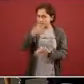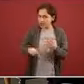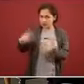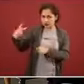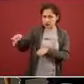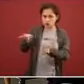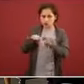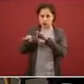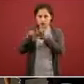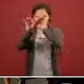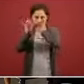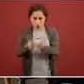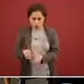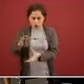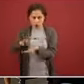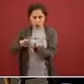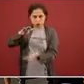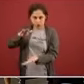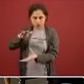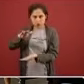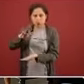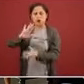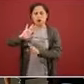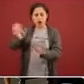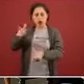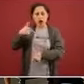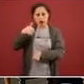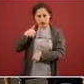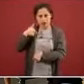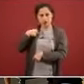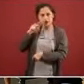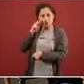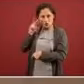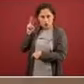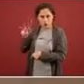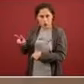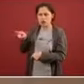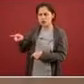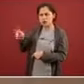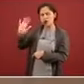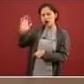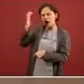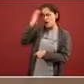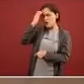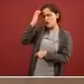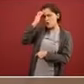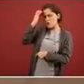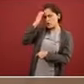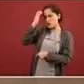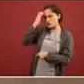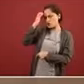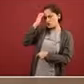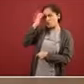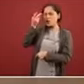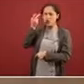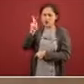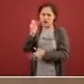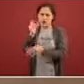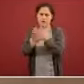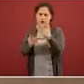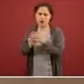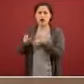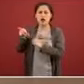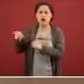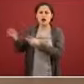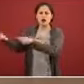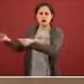metodológico. Bien. Ya tuve oportunidad de ver, estar en la clínica del profesor, no lo conozco todavía yo aún, pero me proporcionaron su